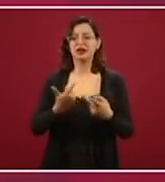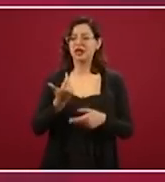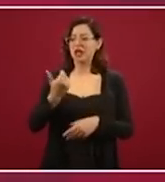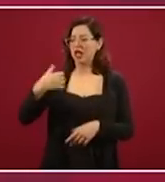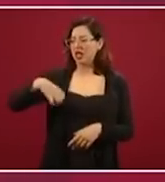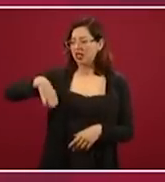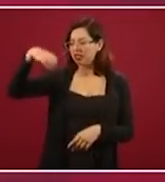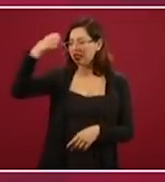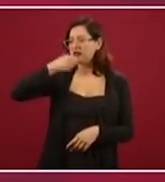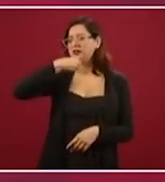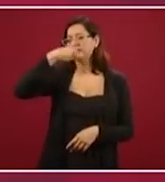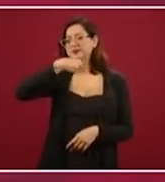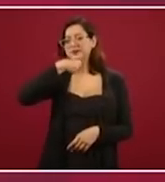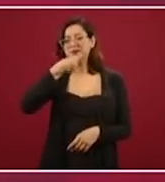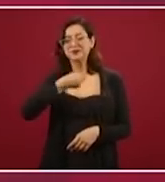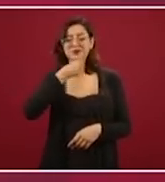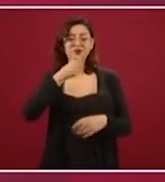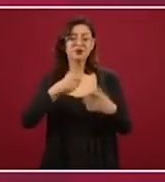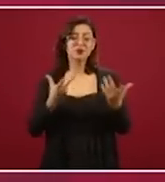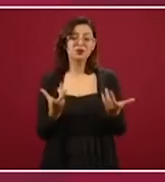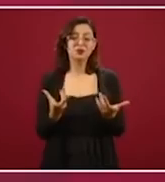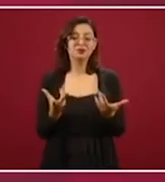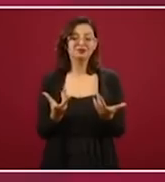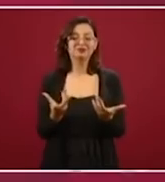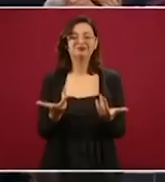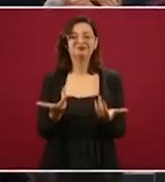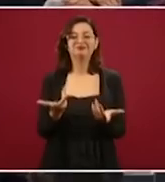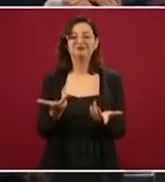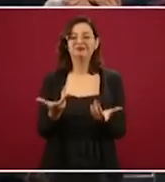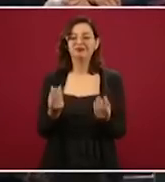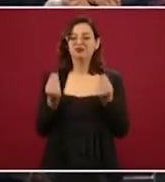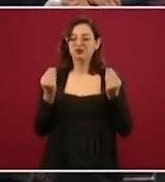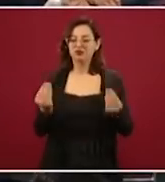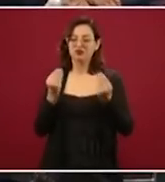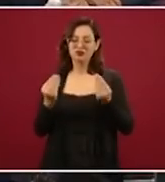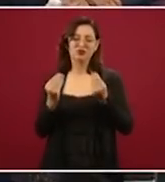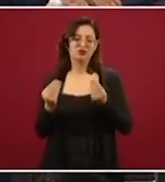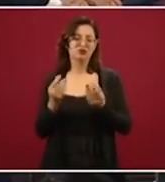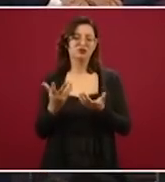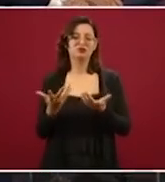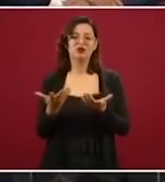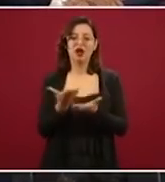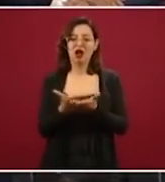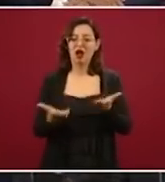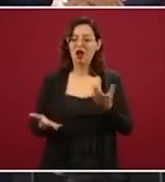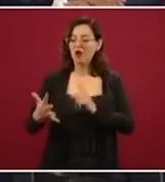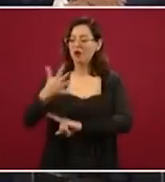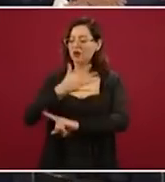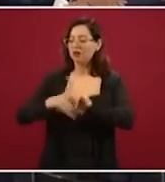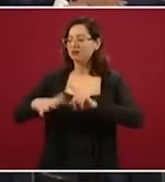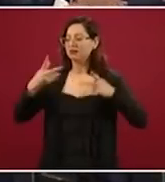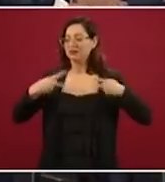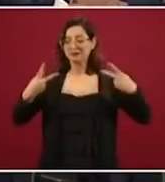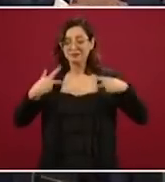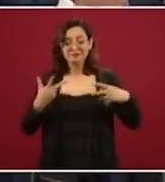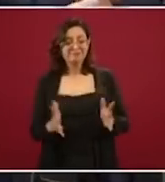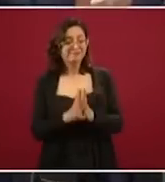adultos mayores, nos va a ayudar mucho. Es que hay condiciones ahora. La gente quiere